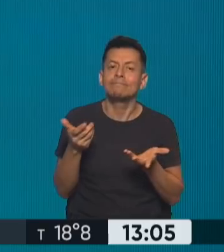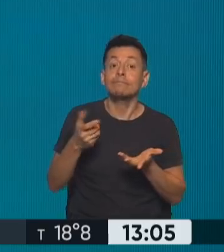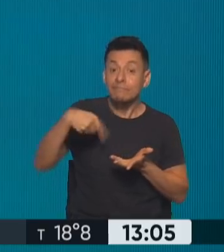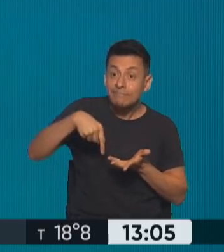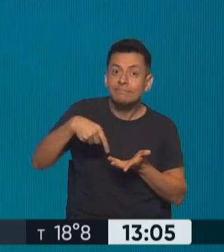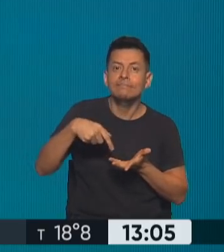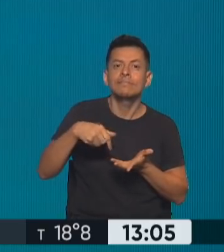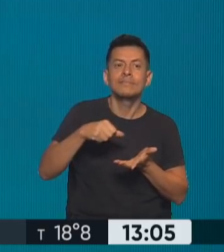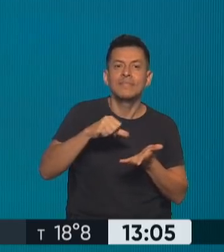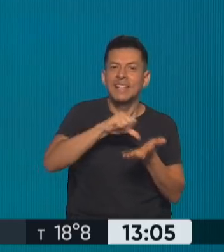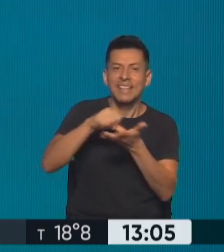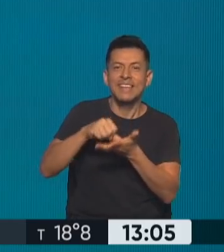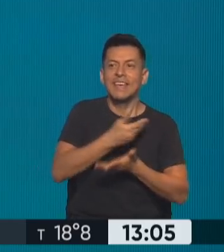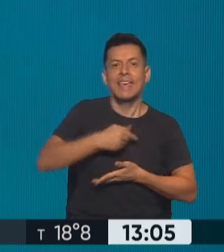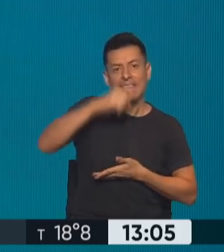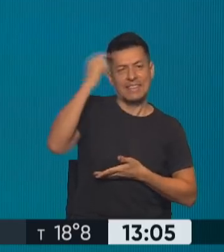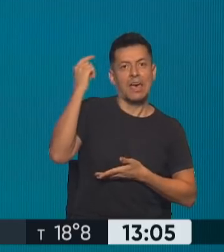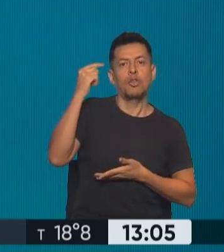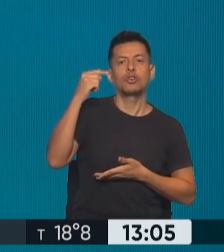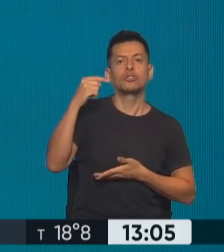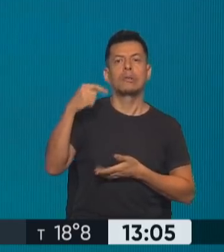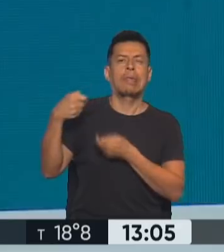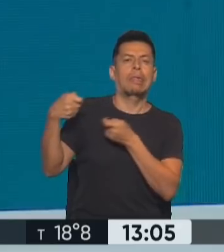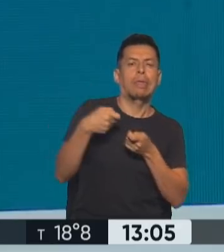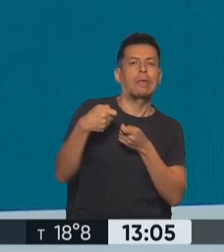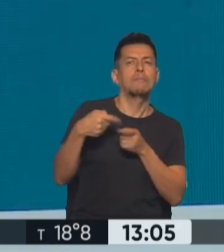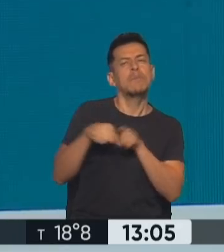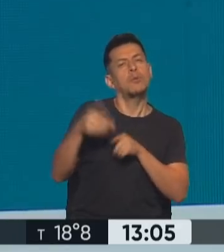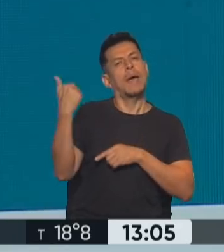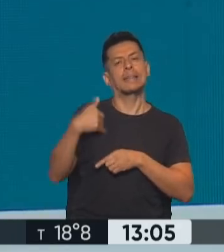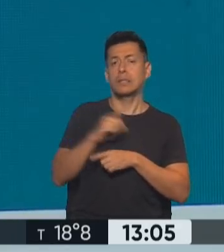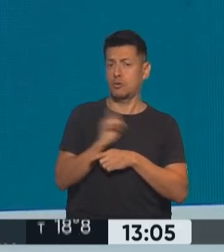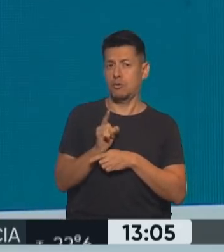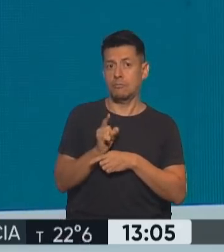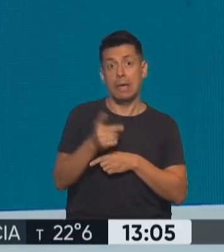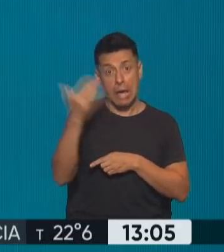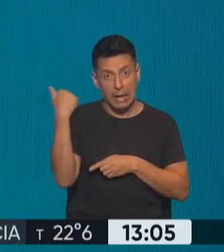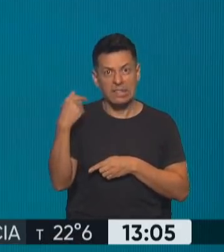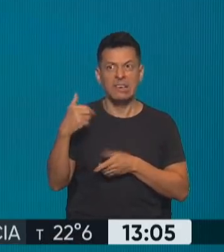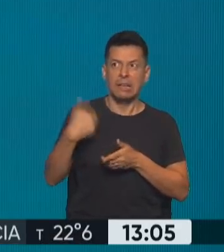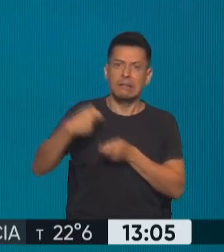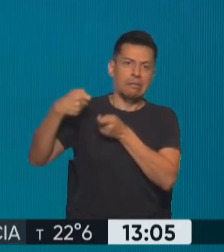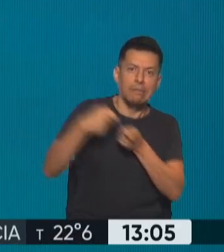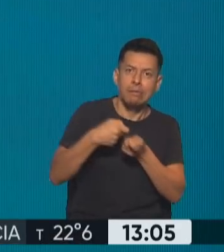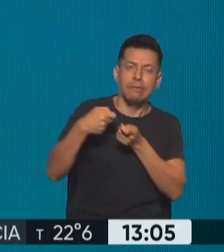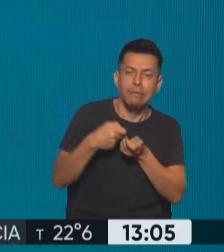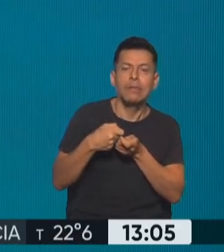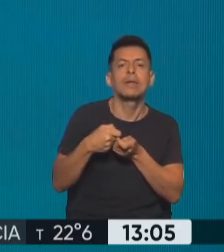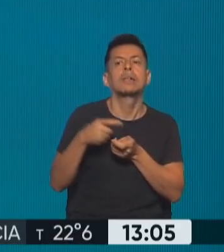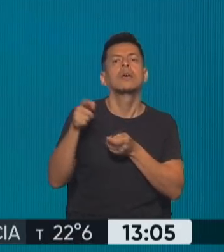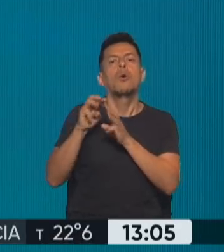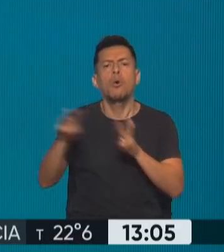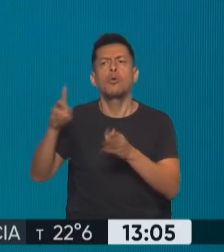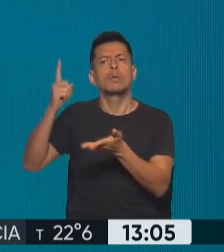que los estados no puedan ser extorsionados, como lo fue Argentina en aquel momento por los fondos buitres. Fue una resolución muy importante de Naciones Unidas.